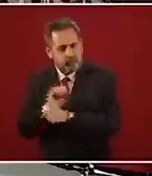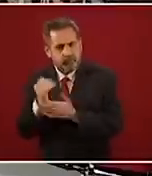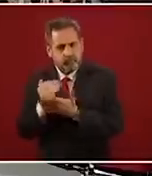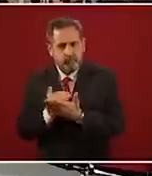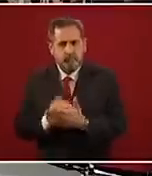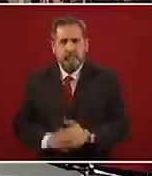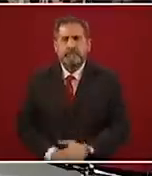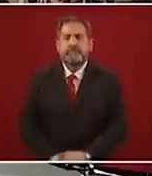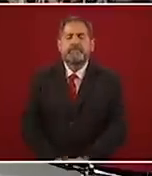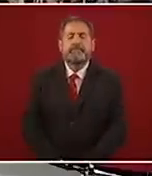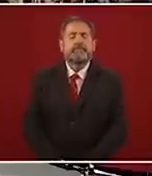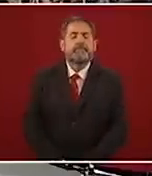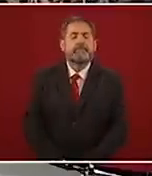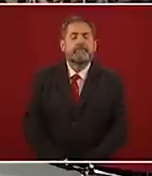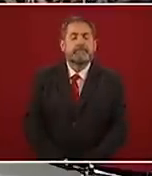Muy bien.